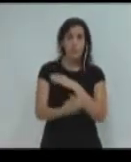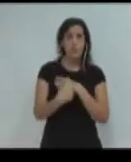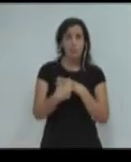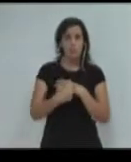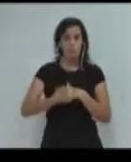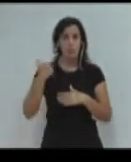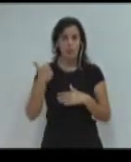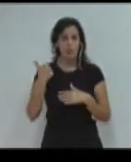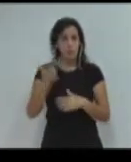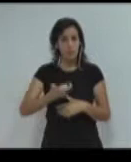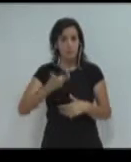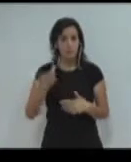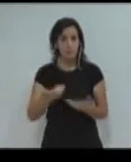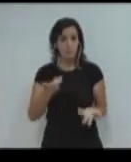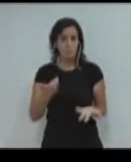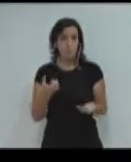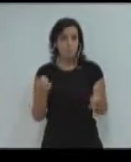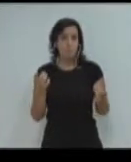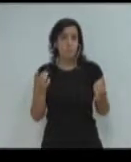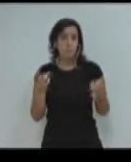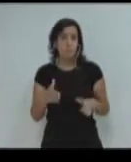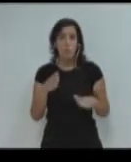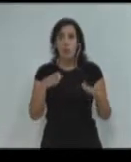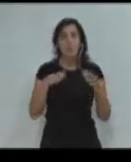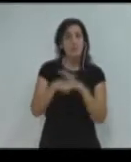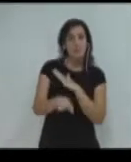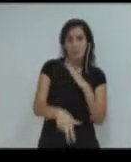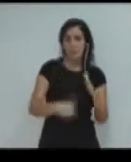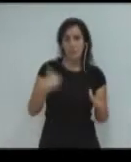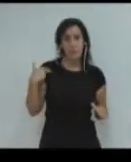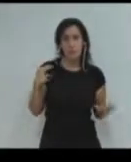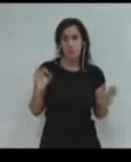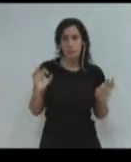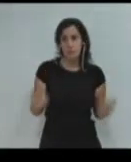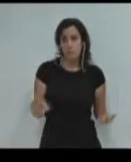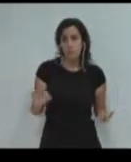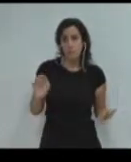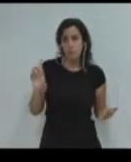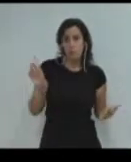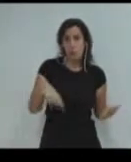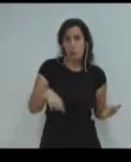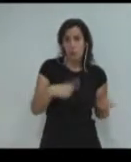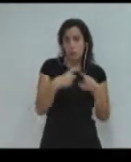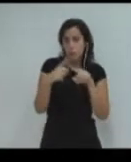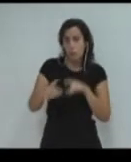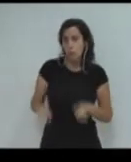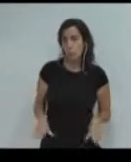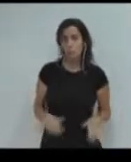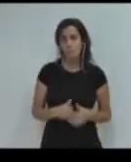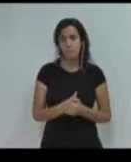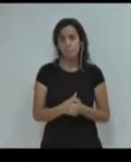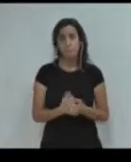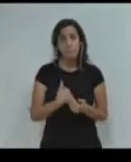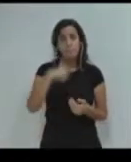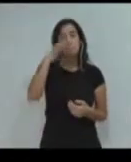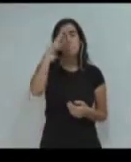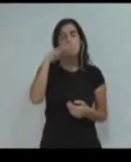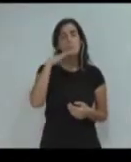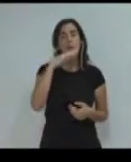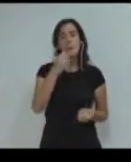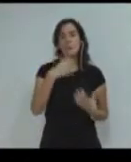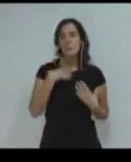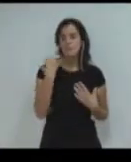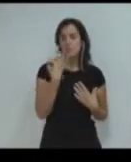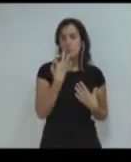tiempo. Esto pasa como con todo, con la accesibilidad en general, con todo. Mi padre me dice,